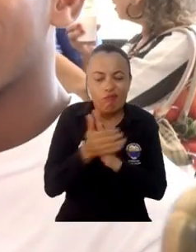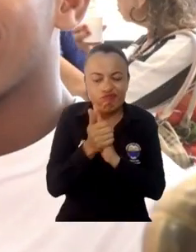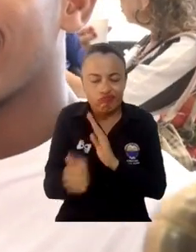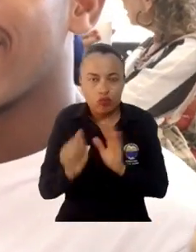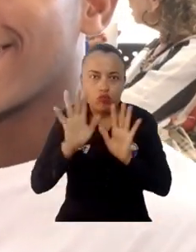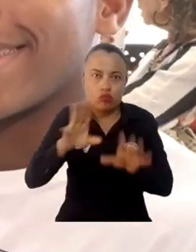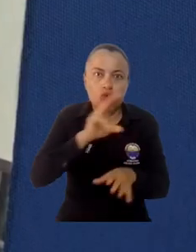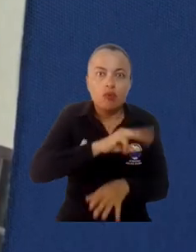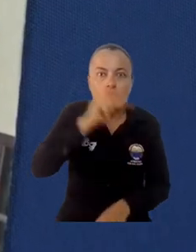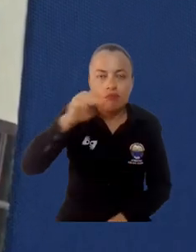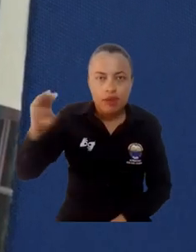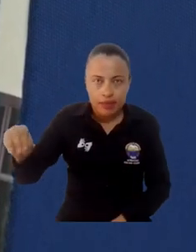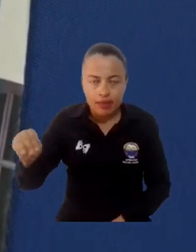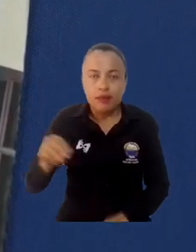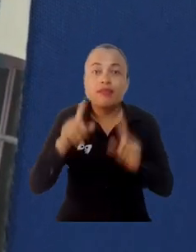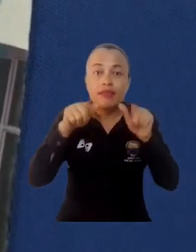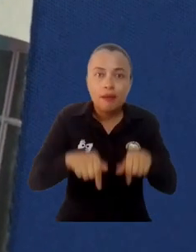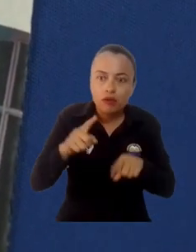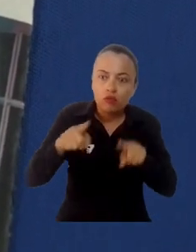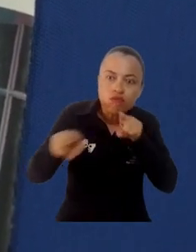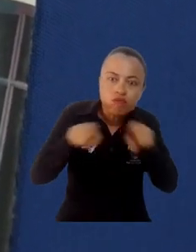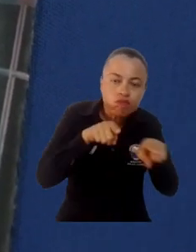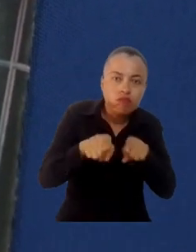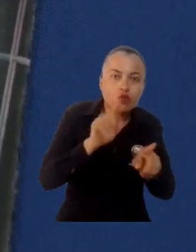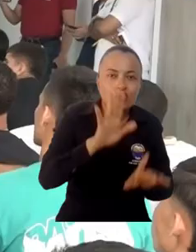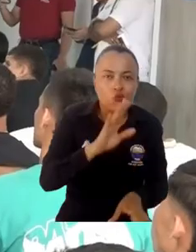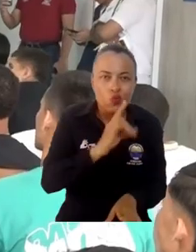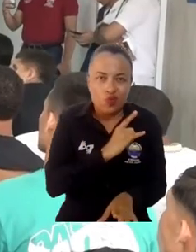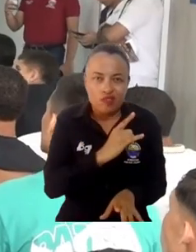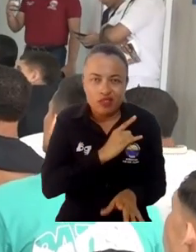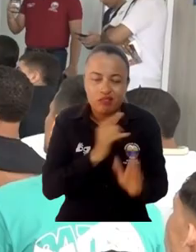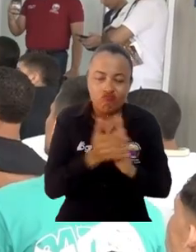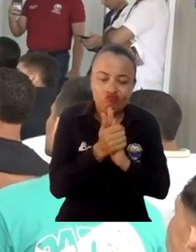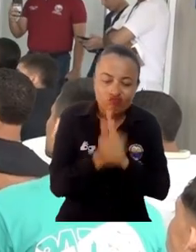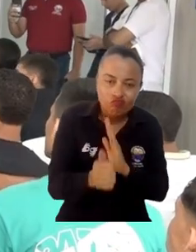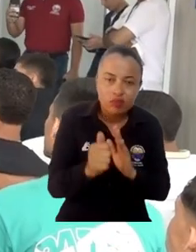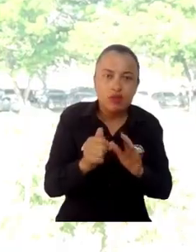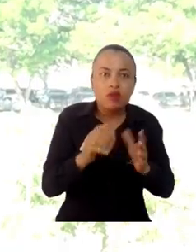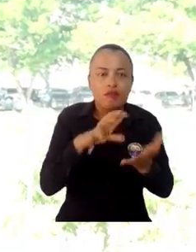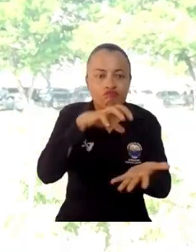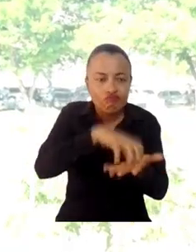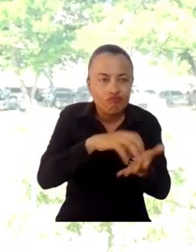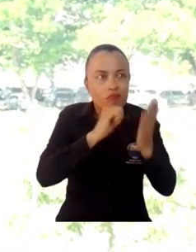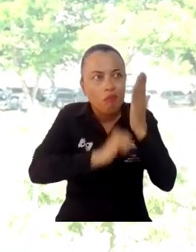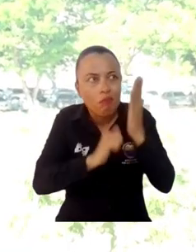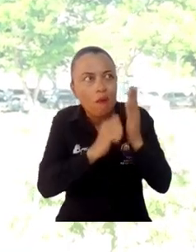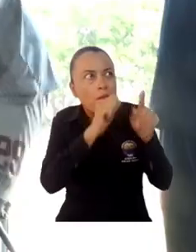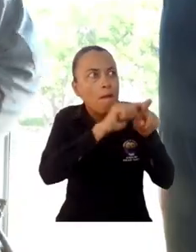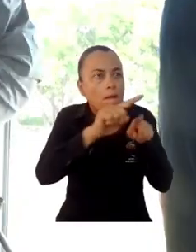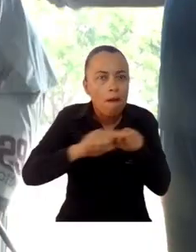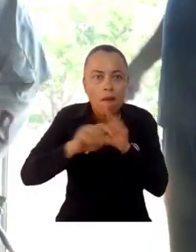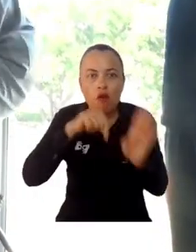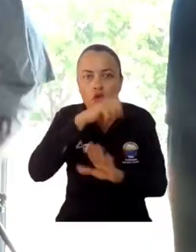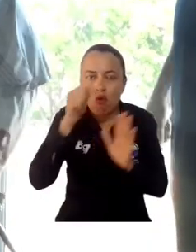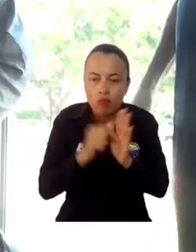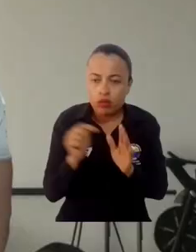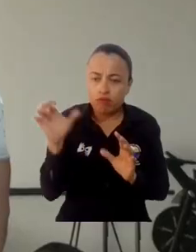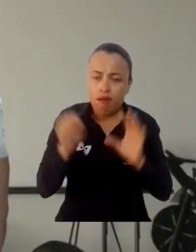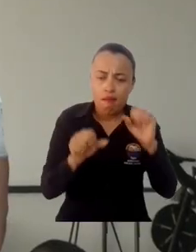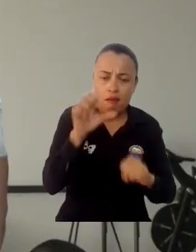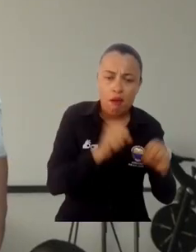de nuevos talentos en los municipios del departamento, aprovechando las potencialidades de Unimagdalena, su capacidad instalada